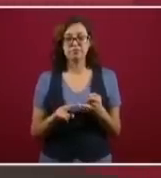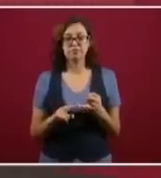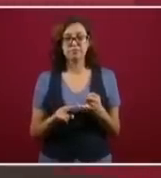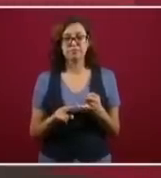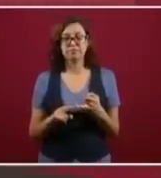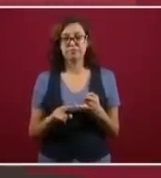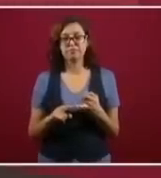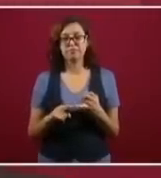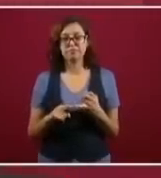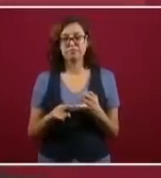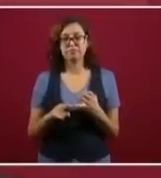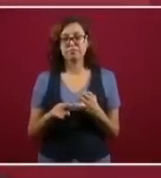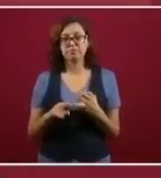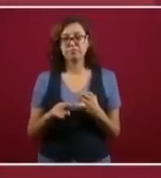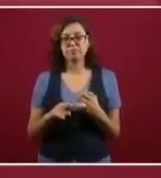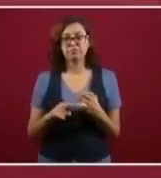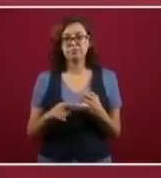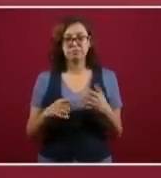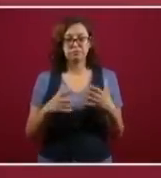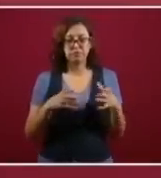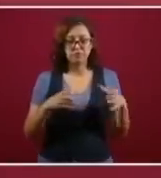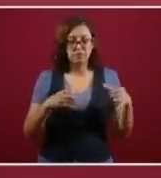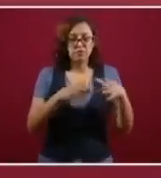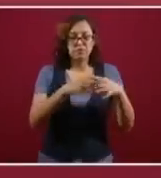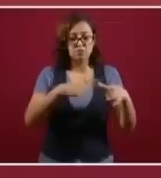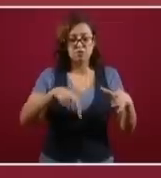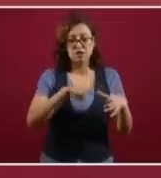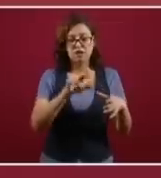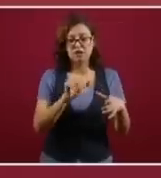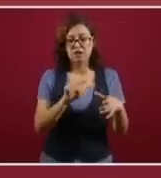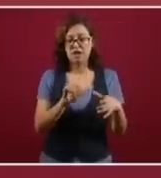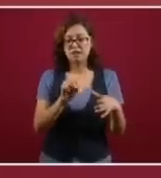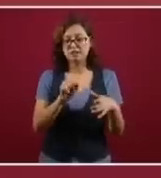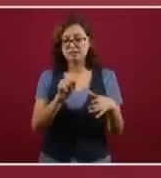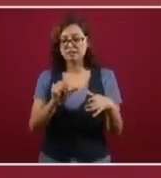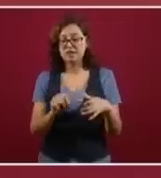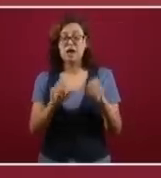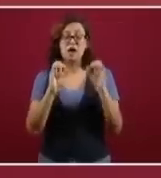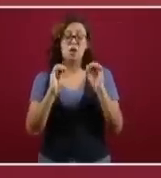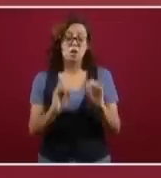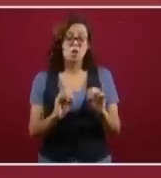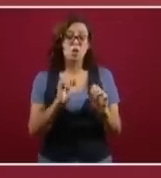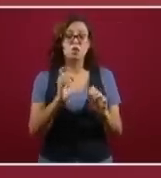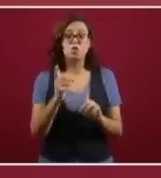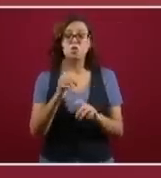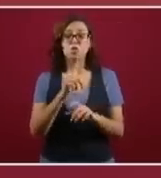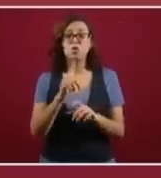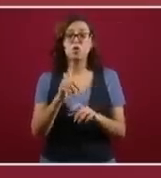realista o con el conservadurismo en la época de la Reforma